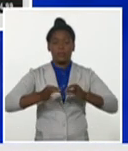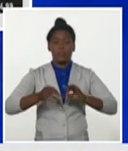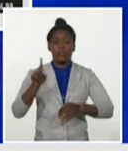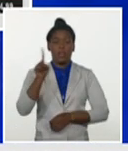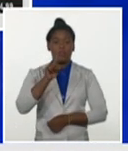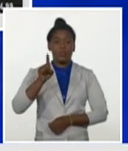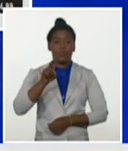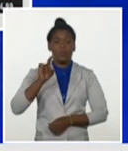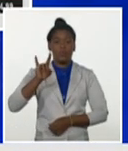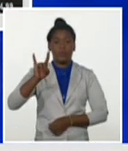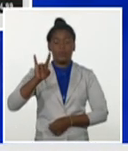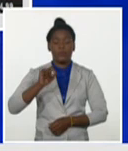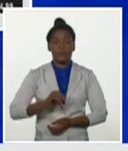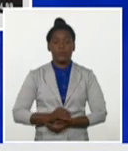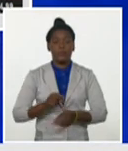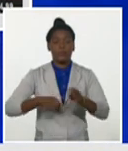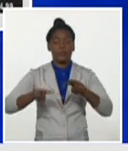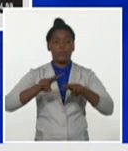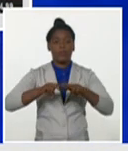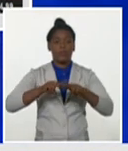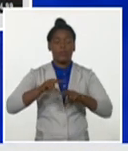11,9%, La Habana con el